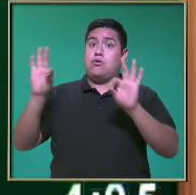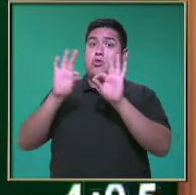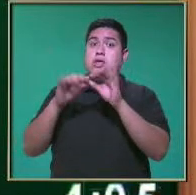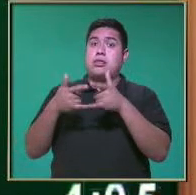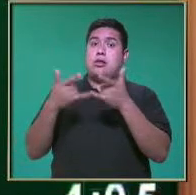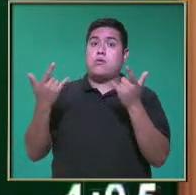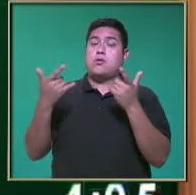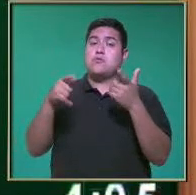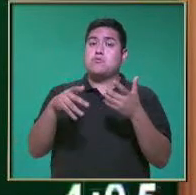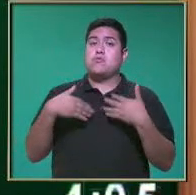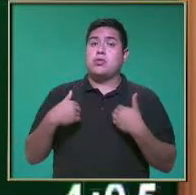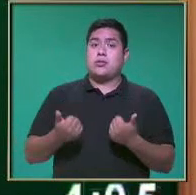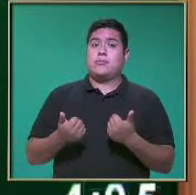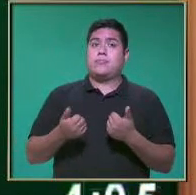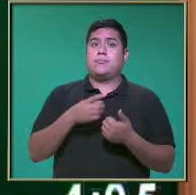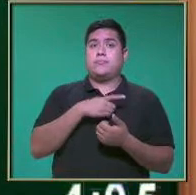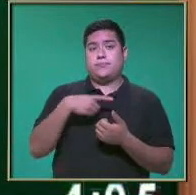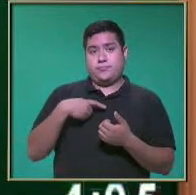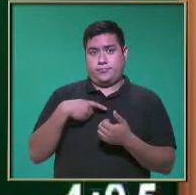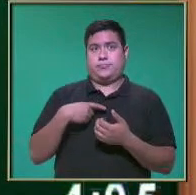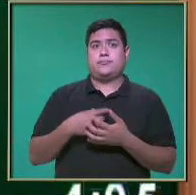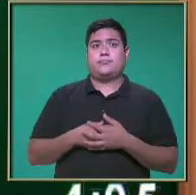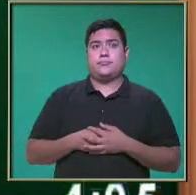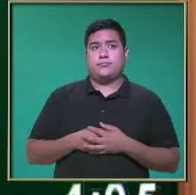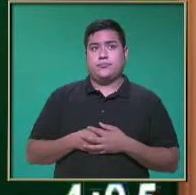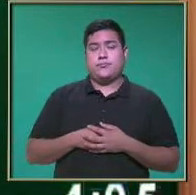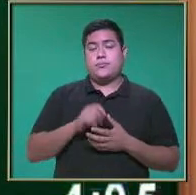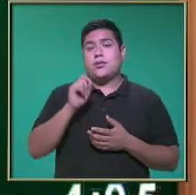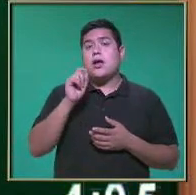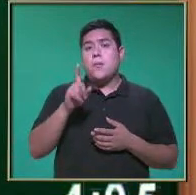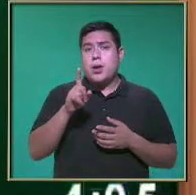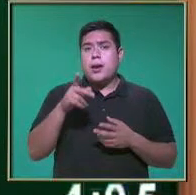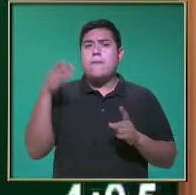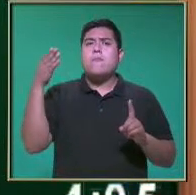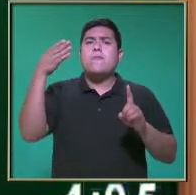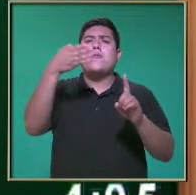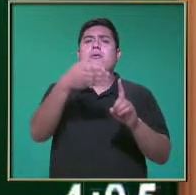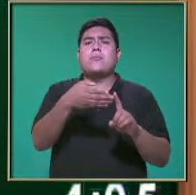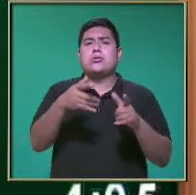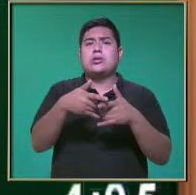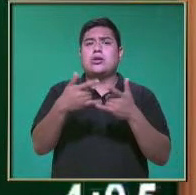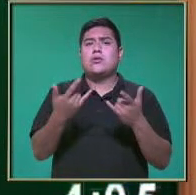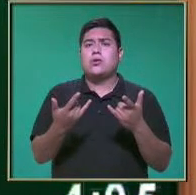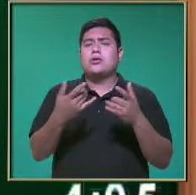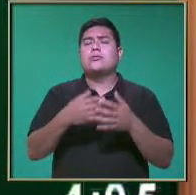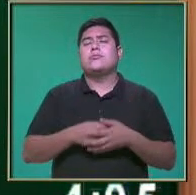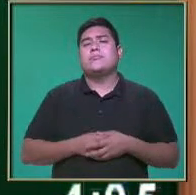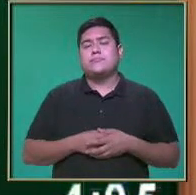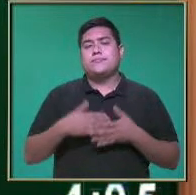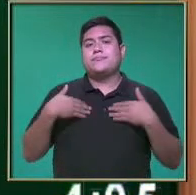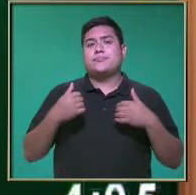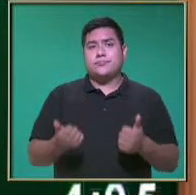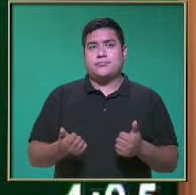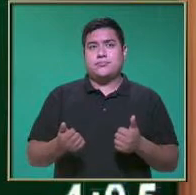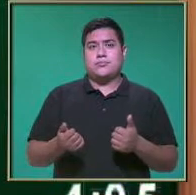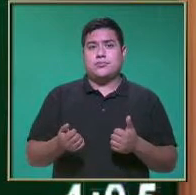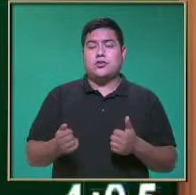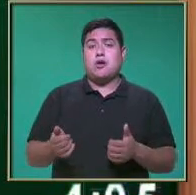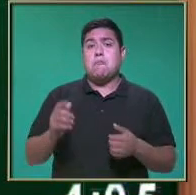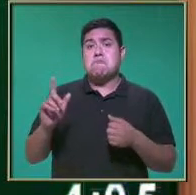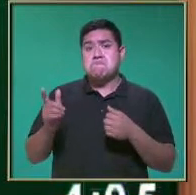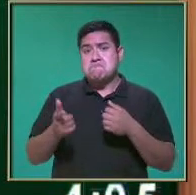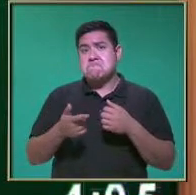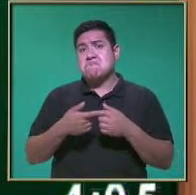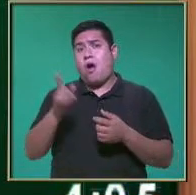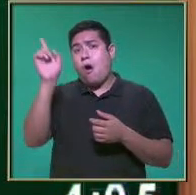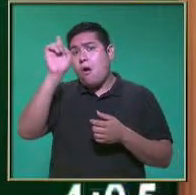las historias o los cuentos clásicos. Y además, el sentido también, el sentido de ese cuento, cuál es el propósito, si te transmite algún